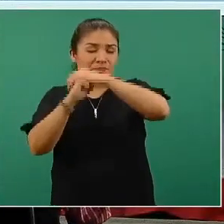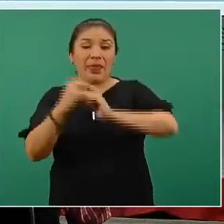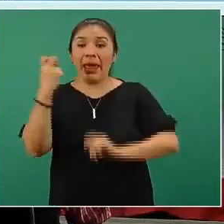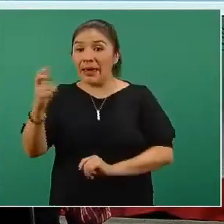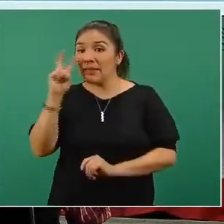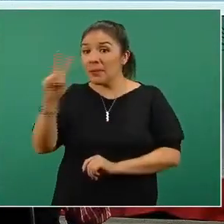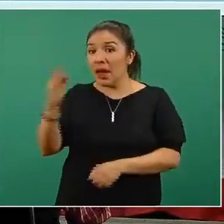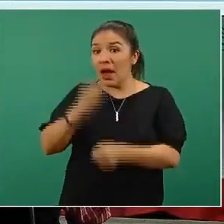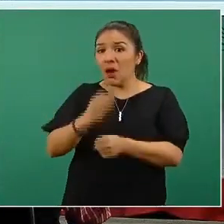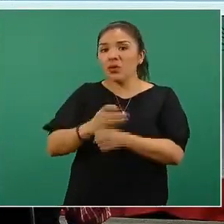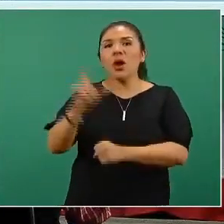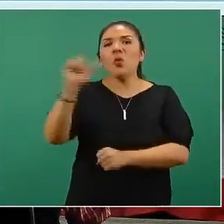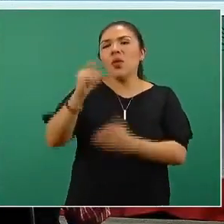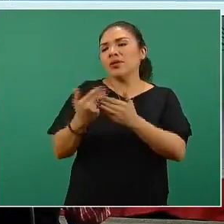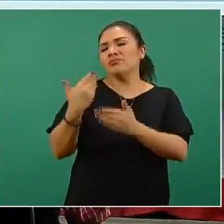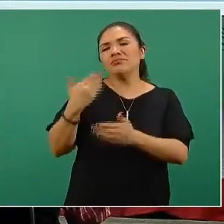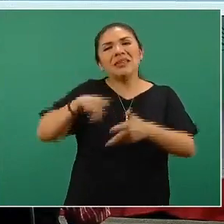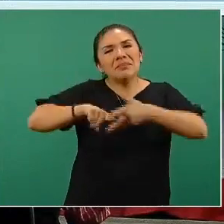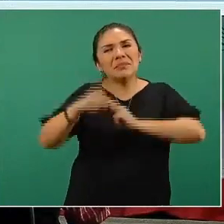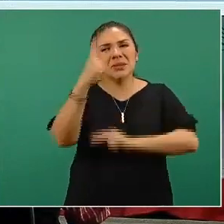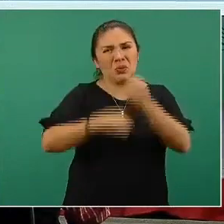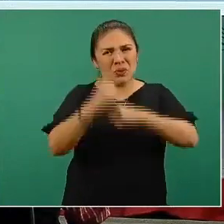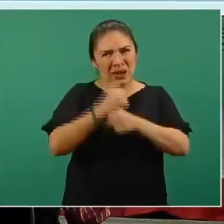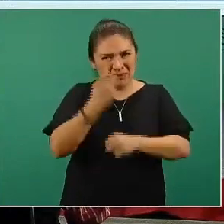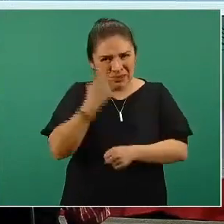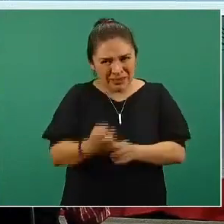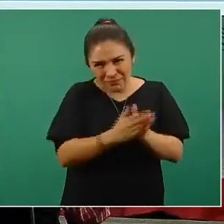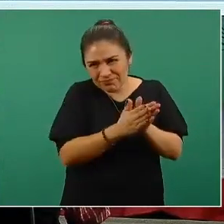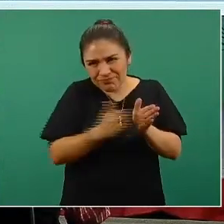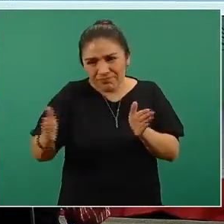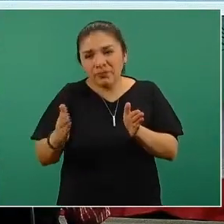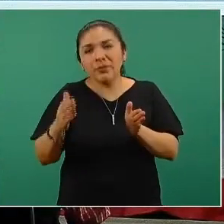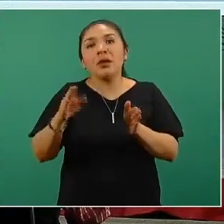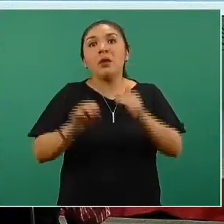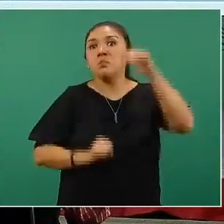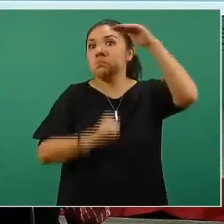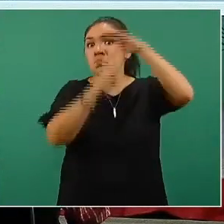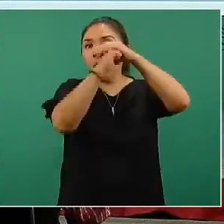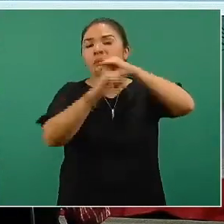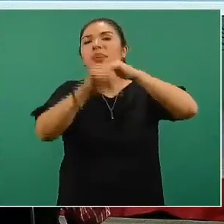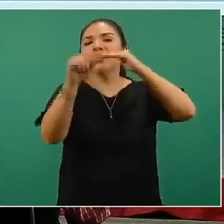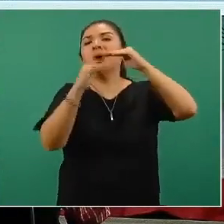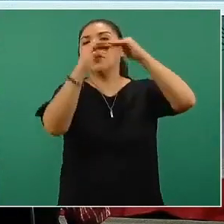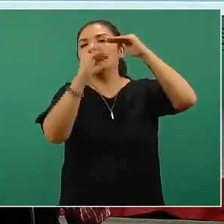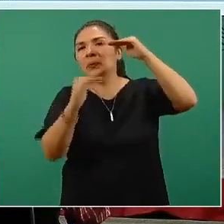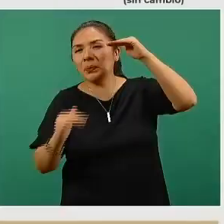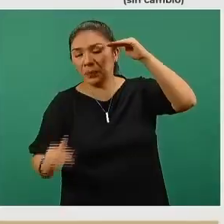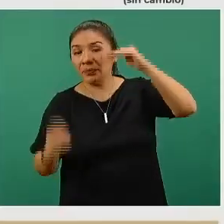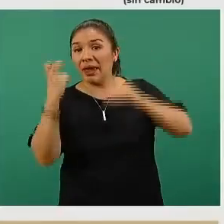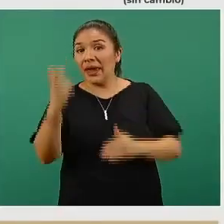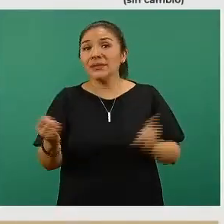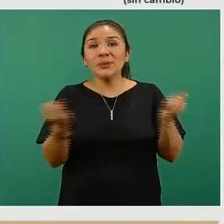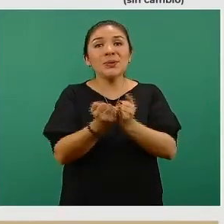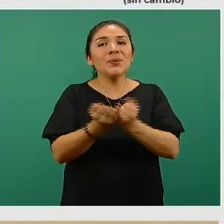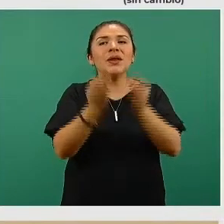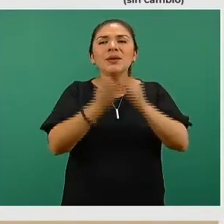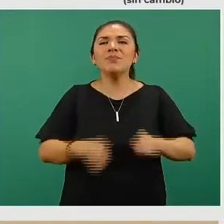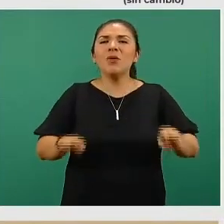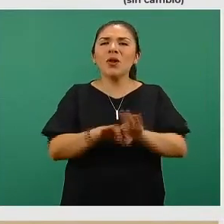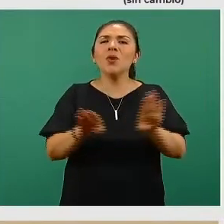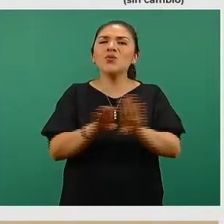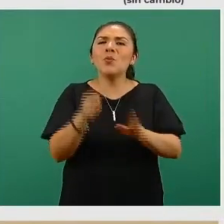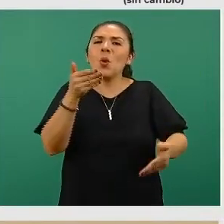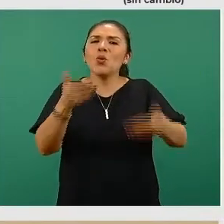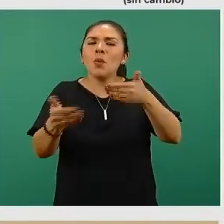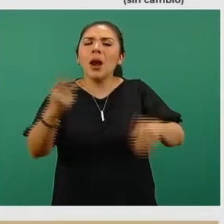hubo de hospitalización también al inicio del año y también el descenso. Y también es importante comparar un poco lo que pasó